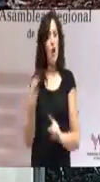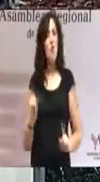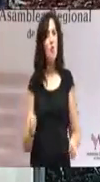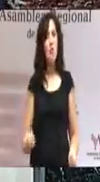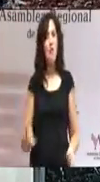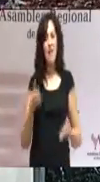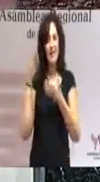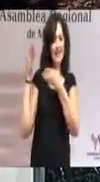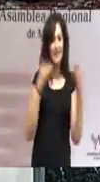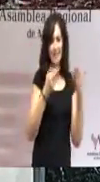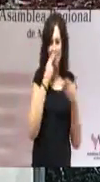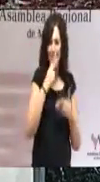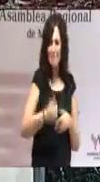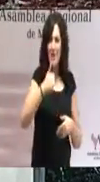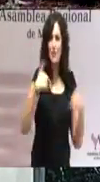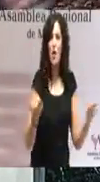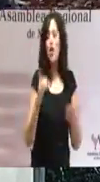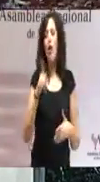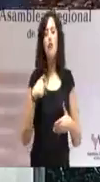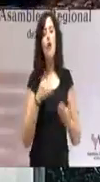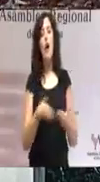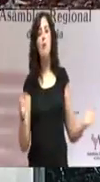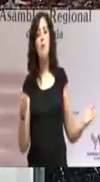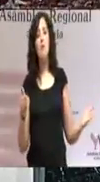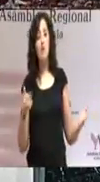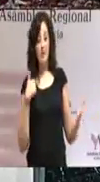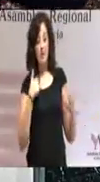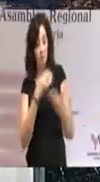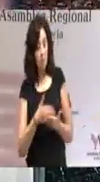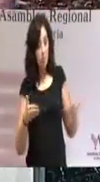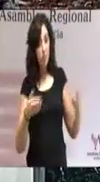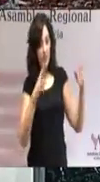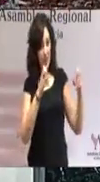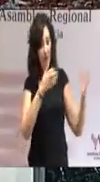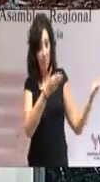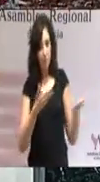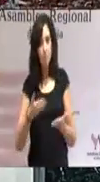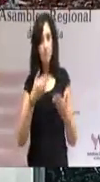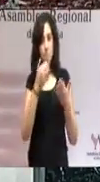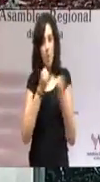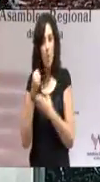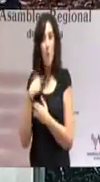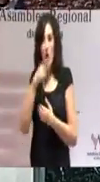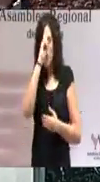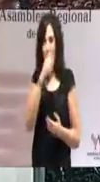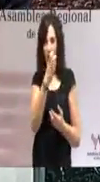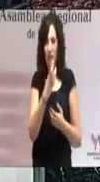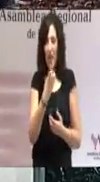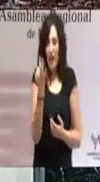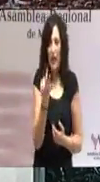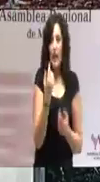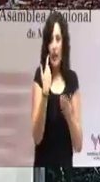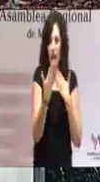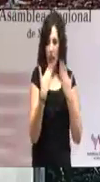le interesa que usted tiende su mano y que en esa mano tendida que tiende, sin saber ni dónde nos lleva, ni para qué nos lleva,